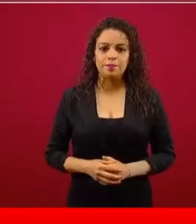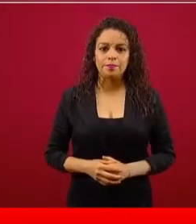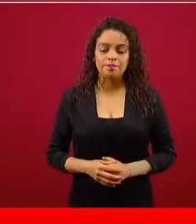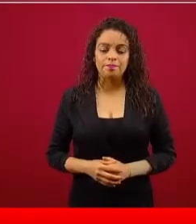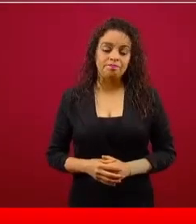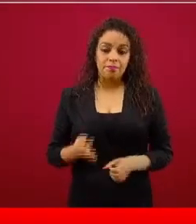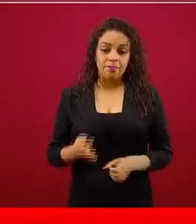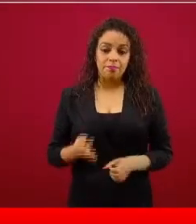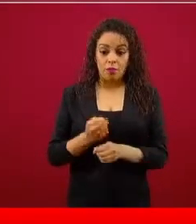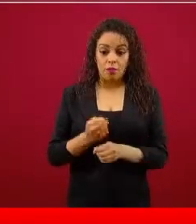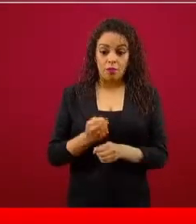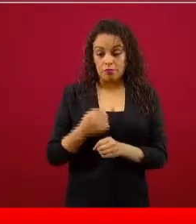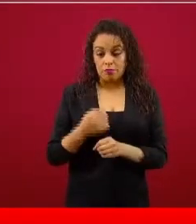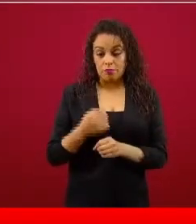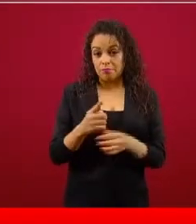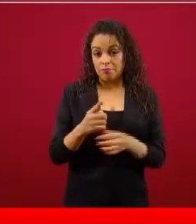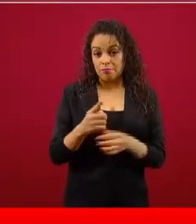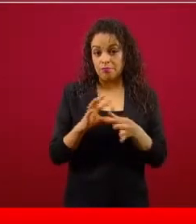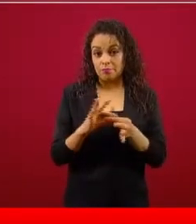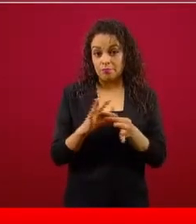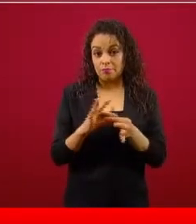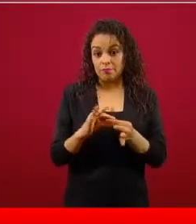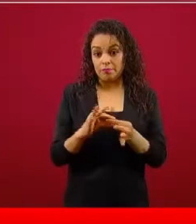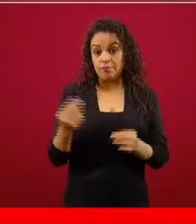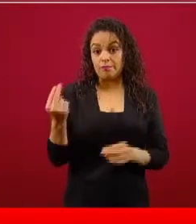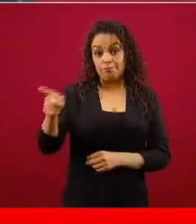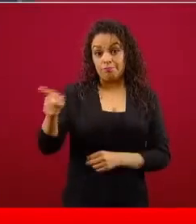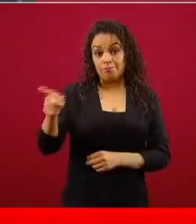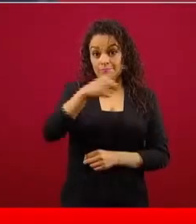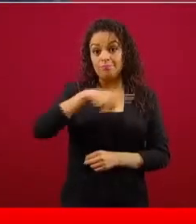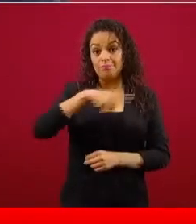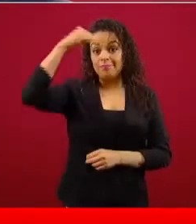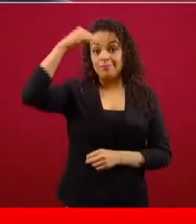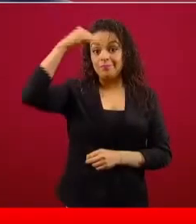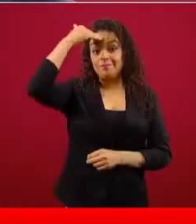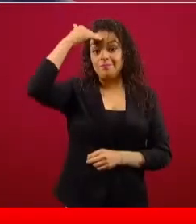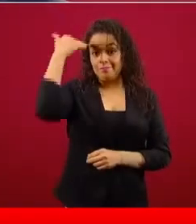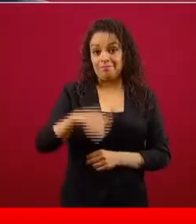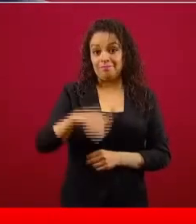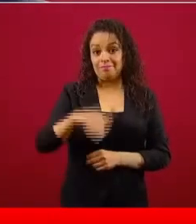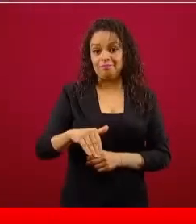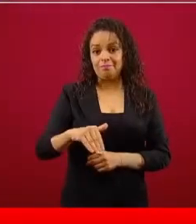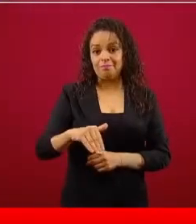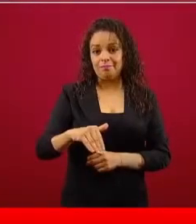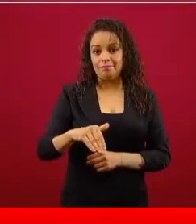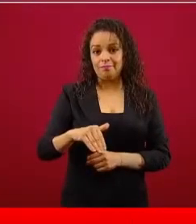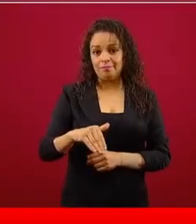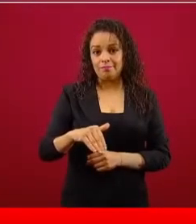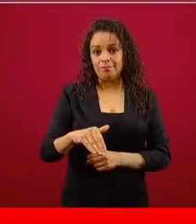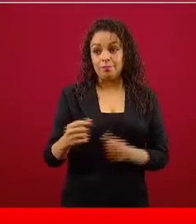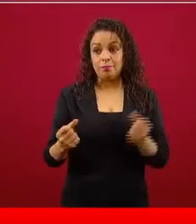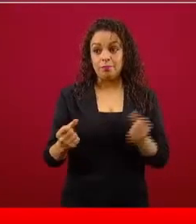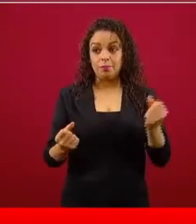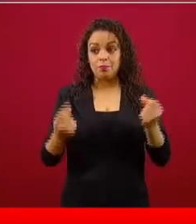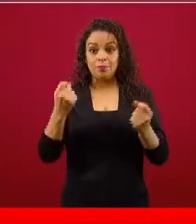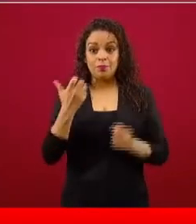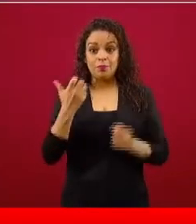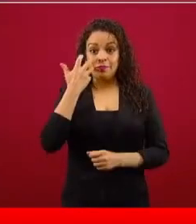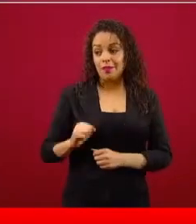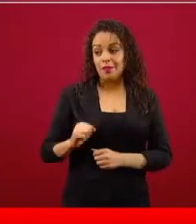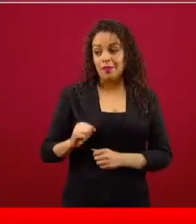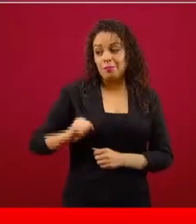Aprovecho para que se sepa, para que no le anden llamando por teléfono a